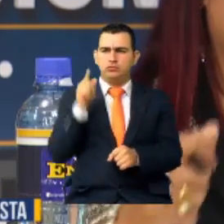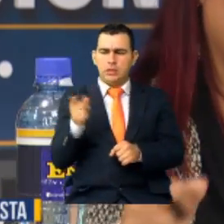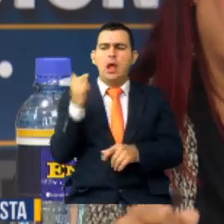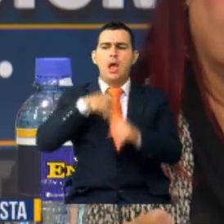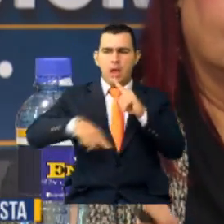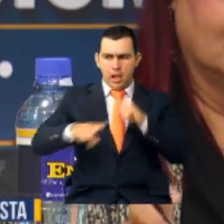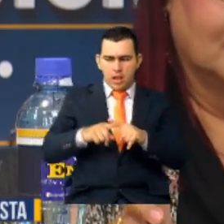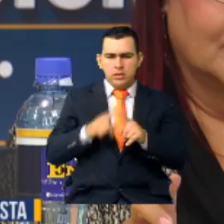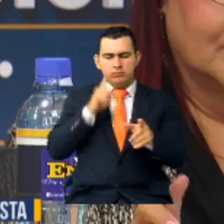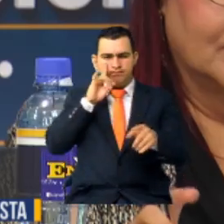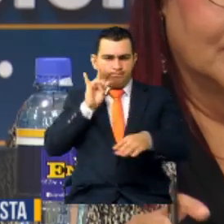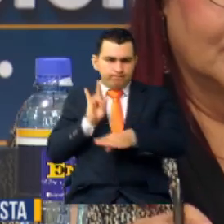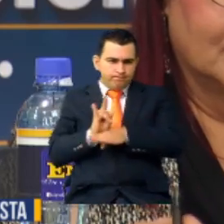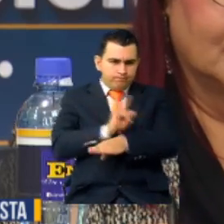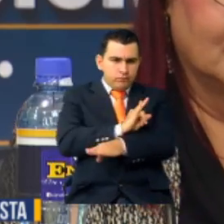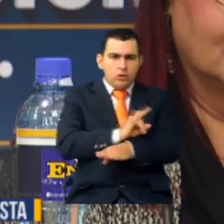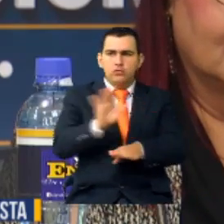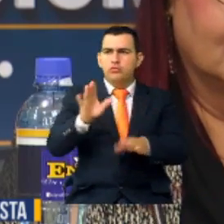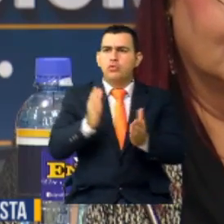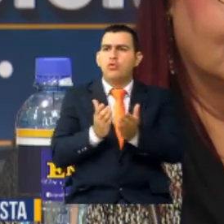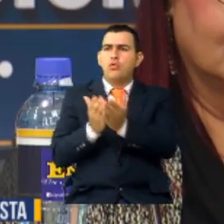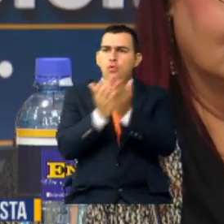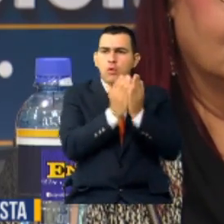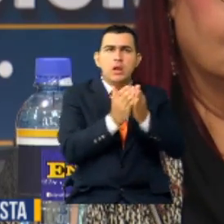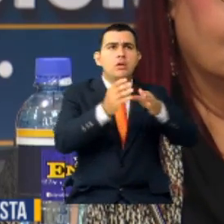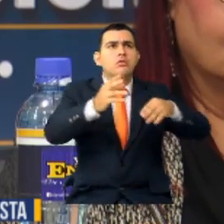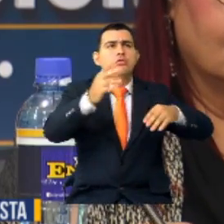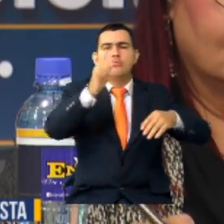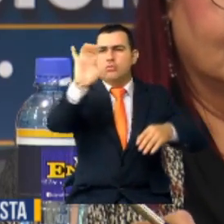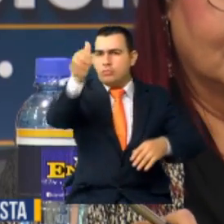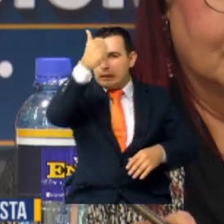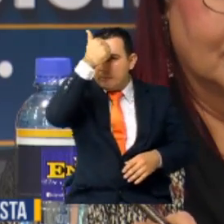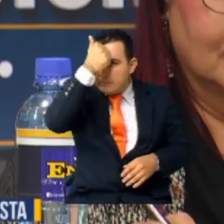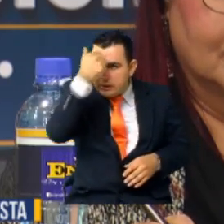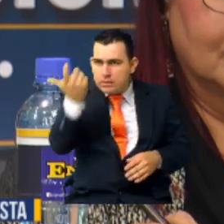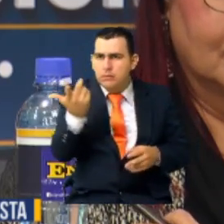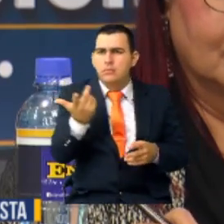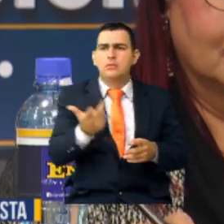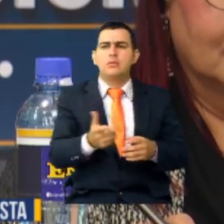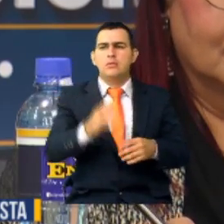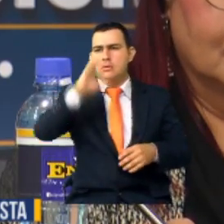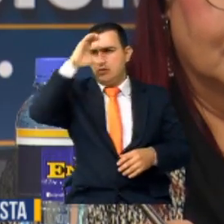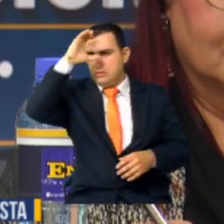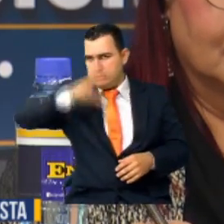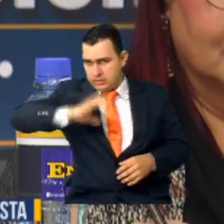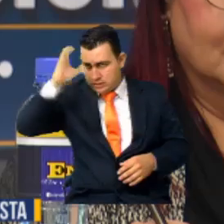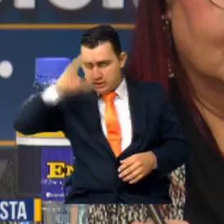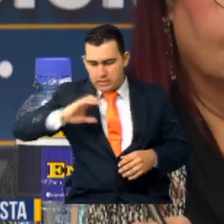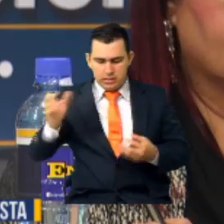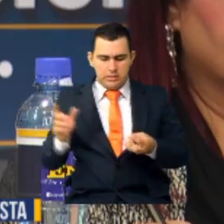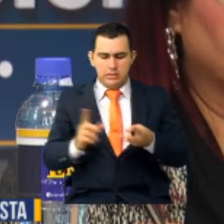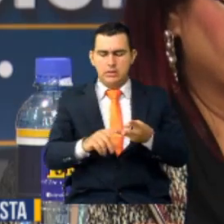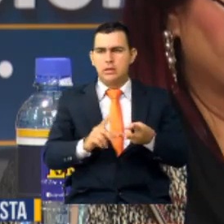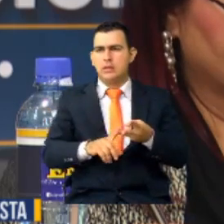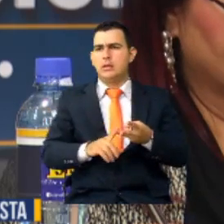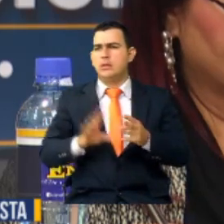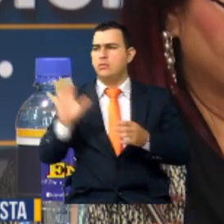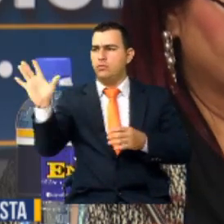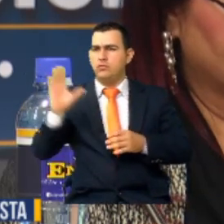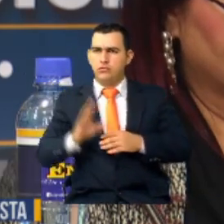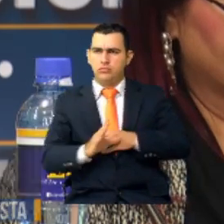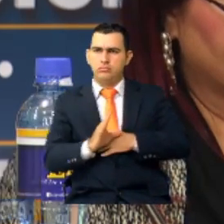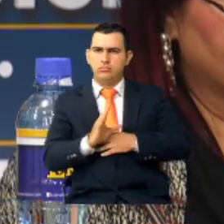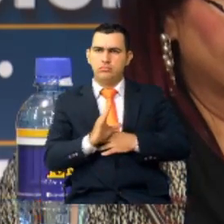en relación con las obras de los colegios Camilo Torres Restrepo, CAS José Prudencio Padilla y Real de Mares,